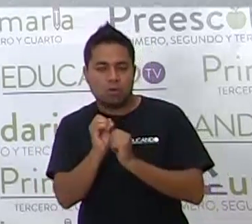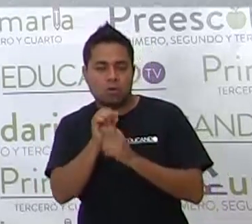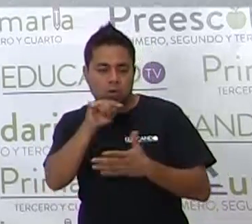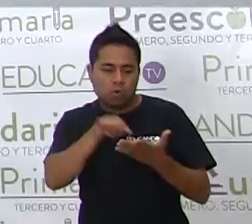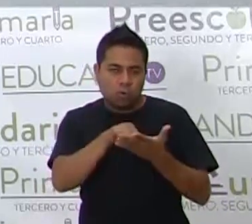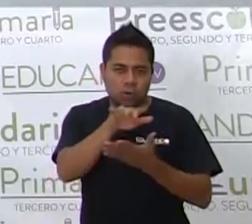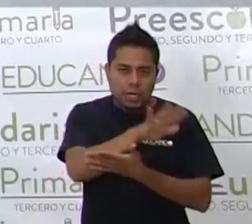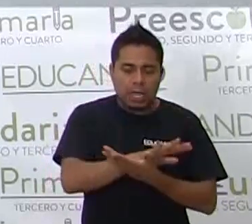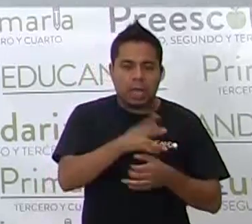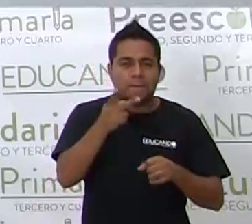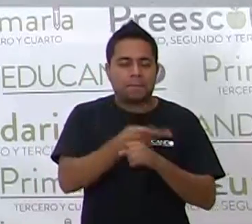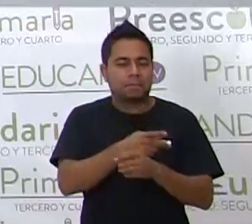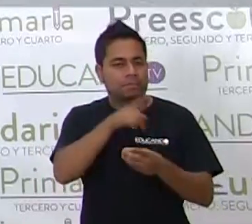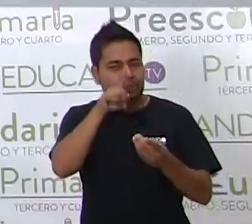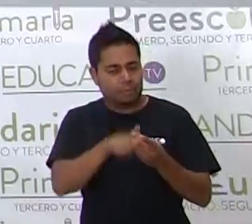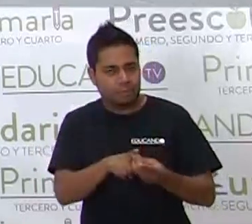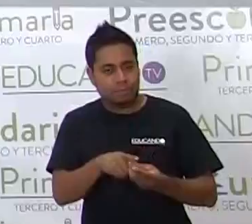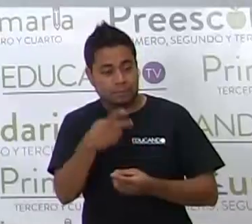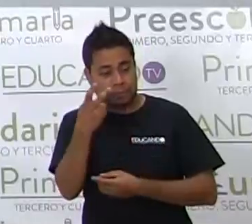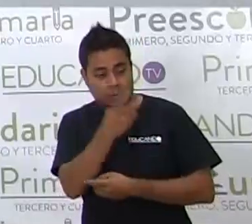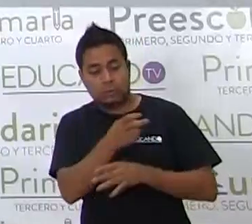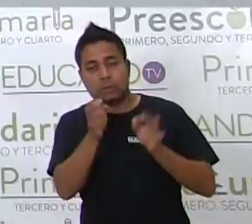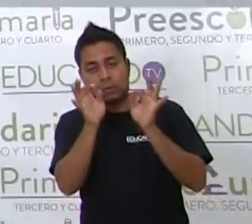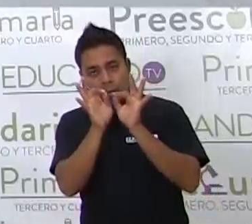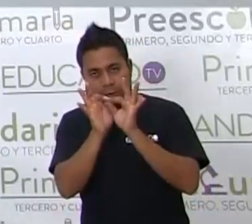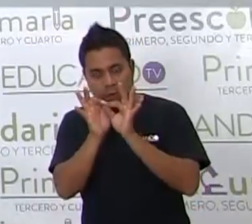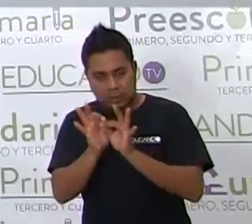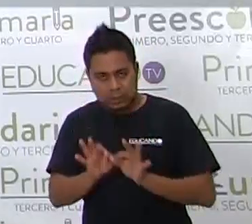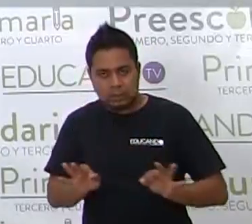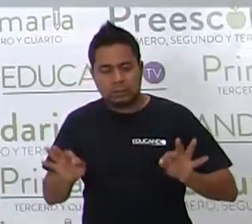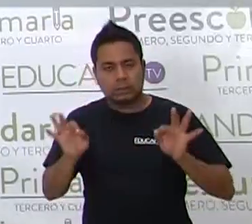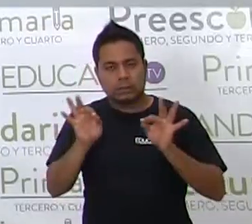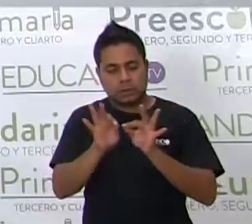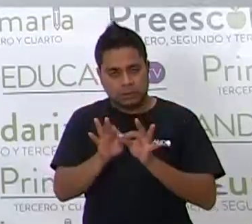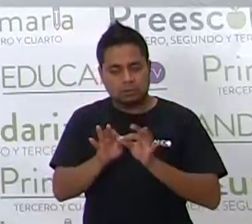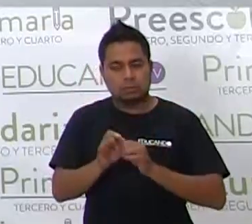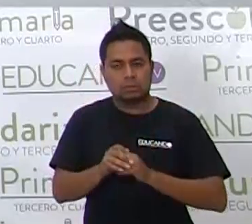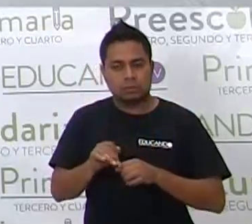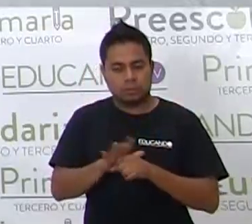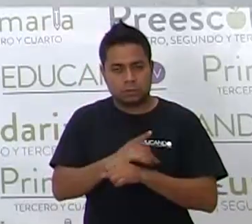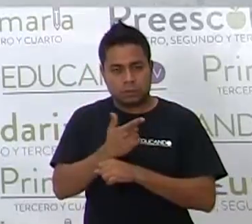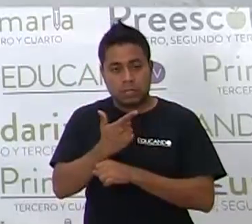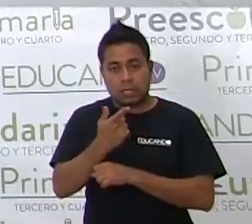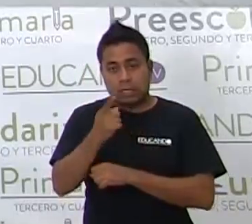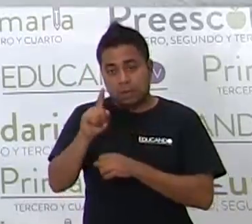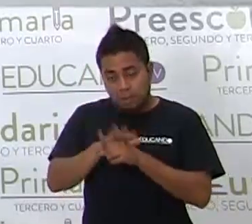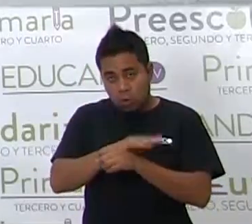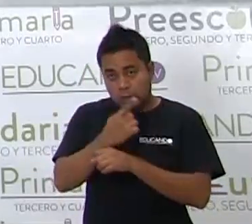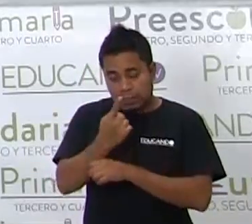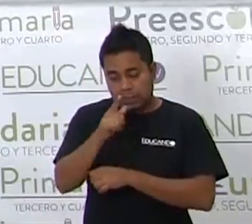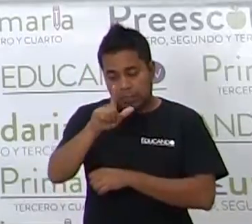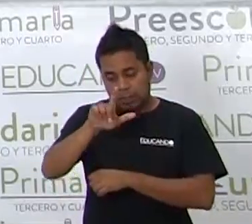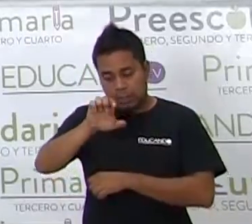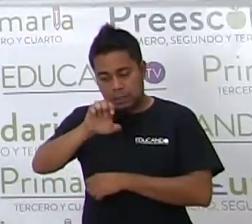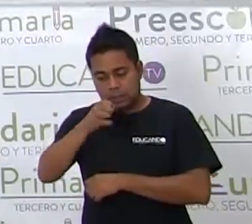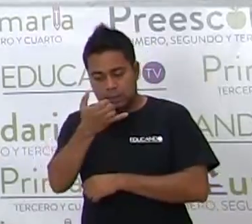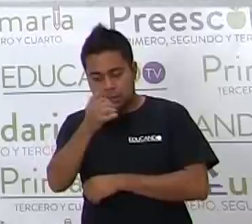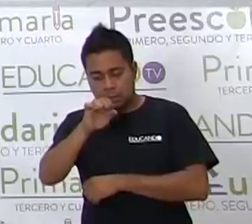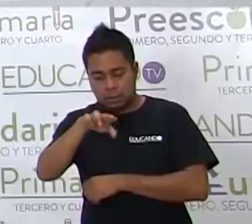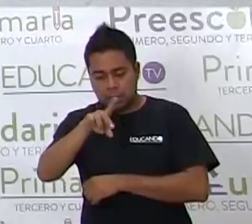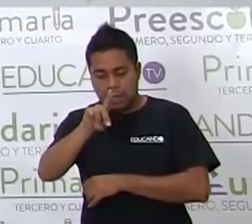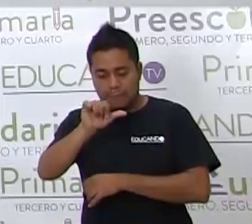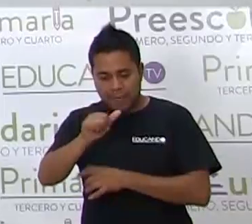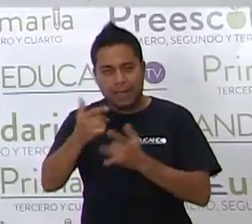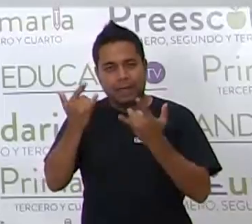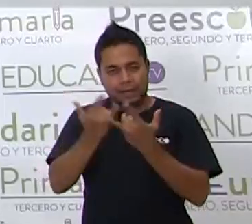hecho. Muy importante esta parte, porque las leyendas te van a permitir conocer